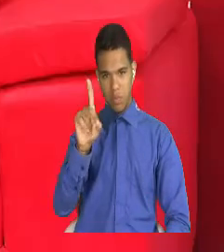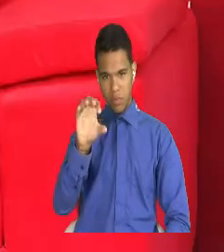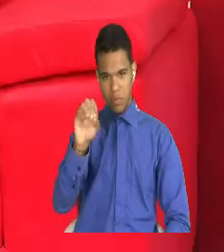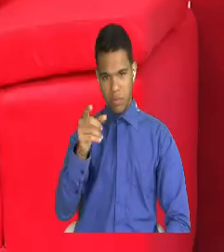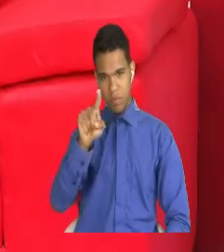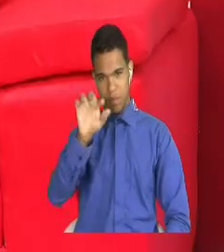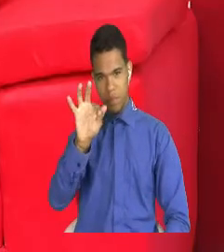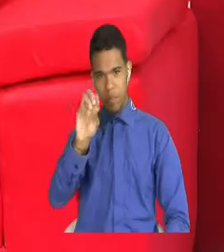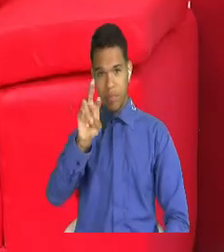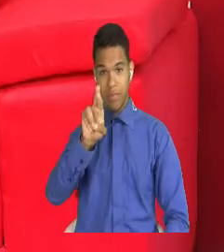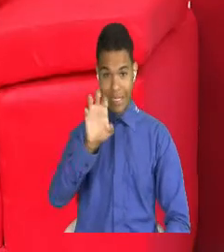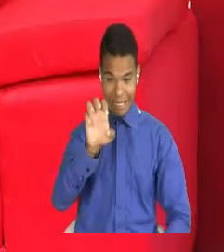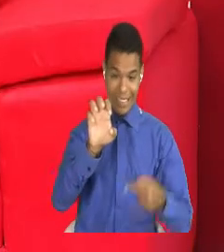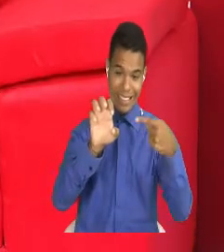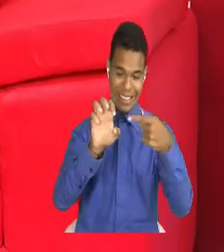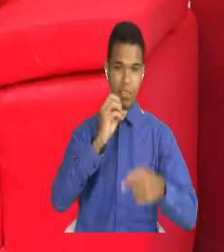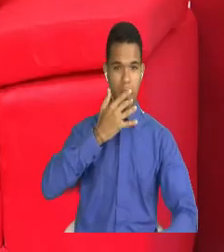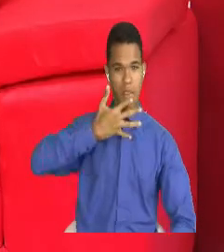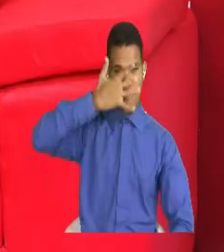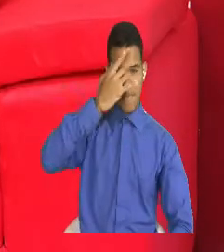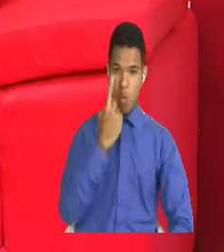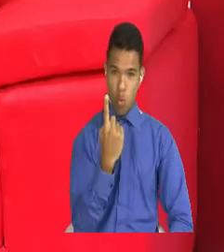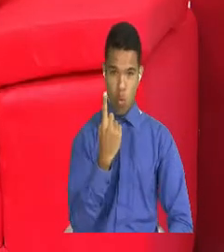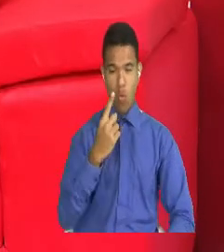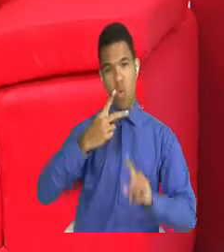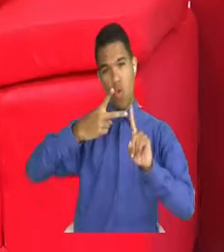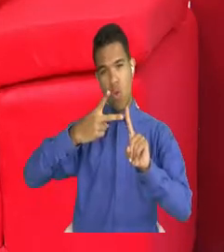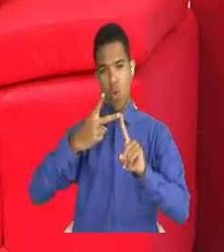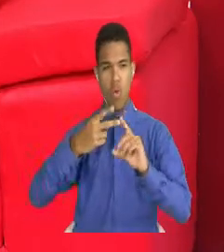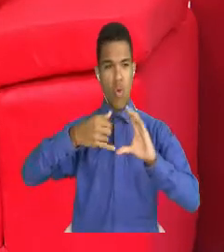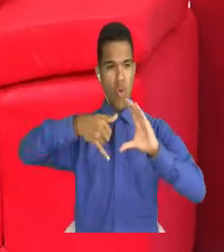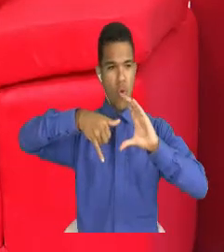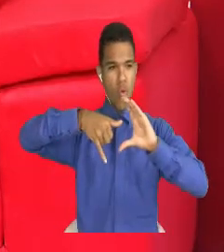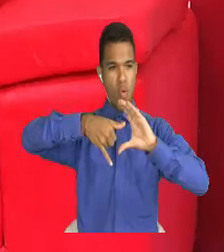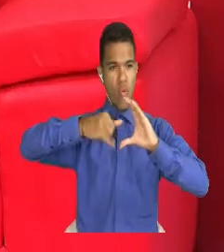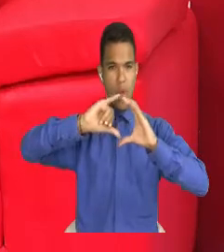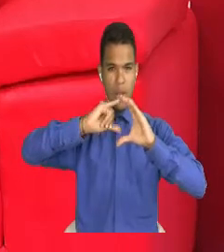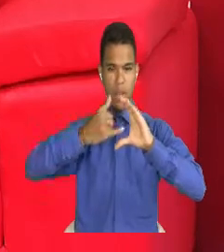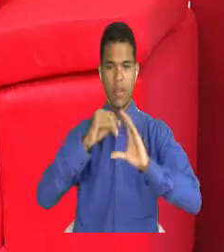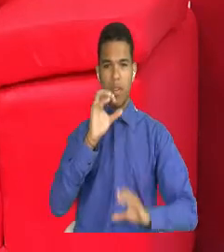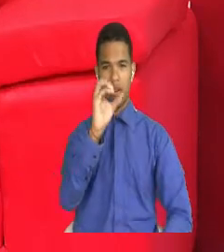Instagram solamente tienen Facebook. Facebook. ¿Y WhatsApp? Y WhatsApp tenemos el